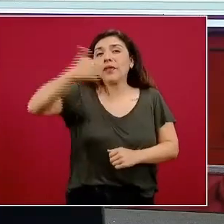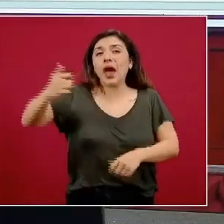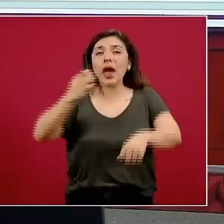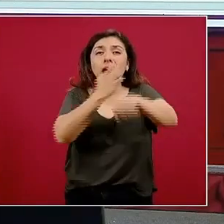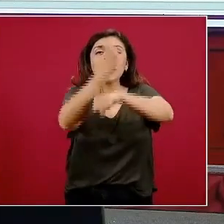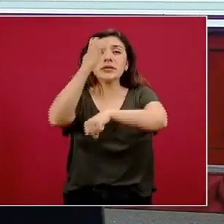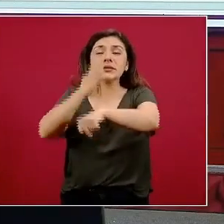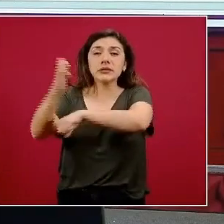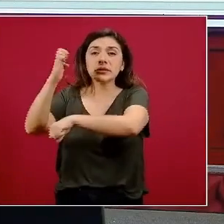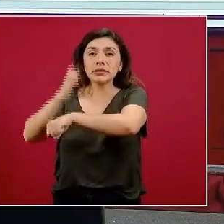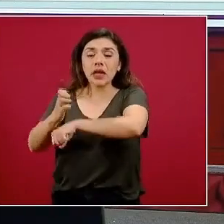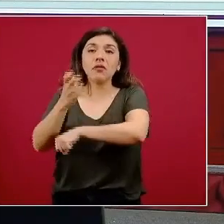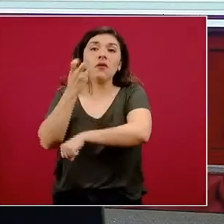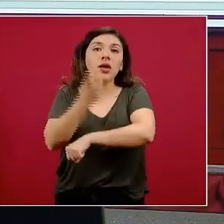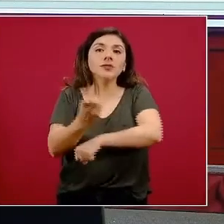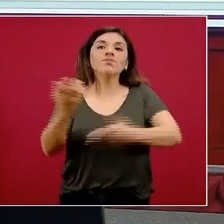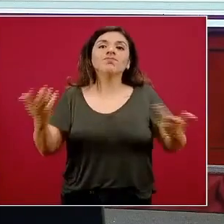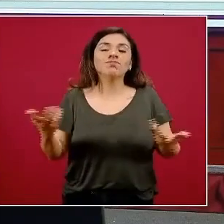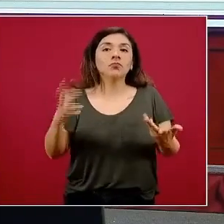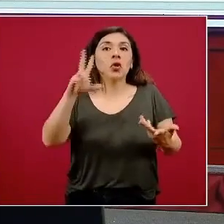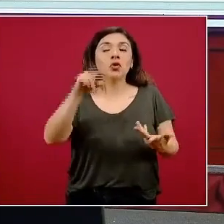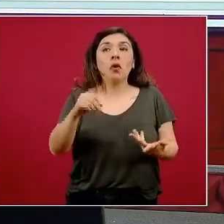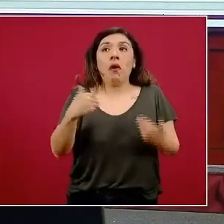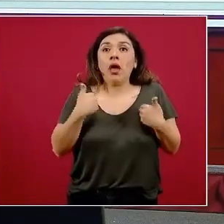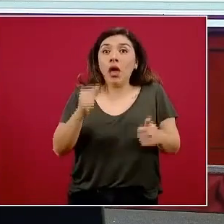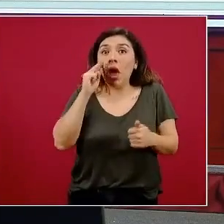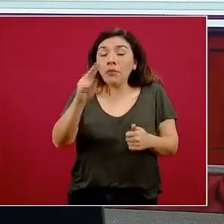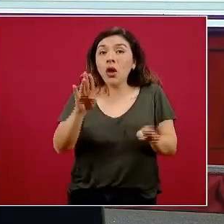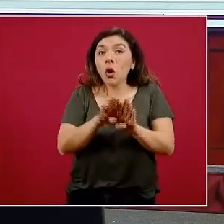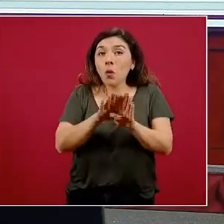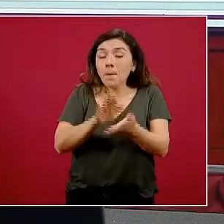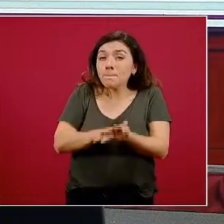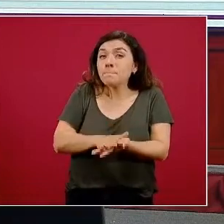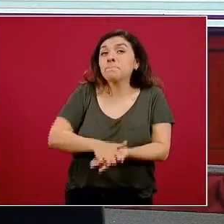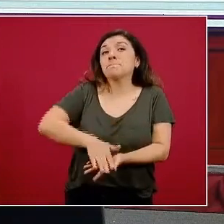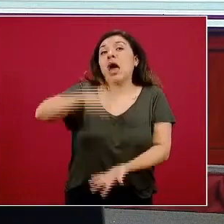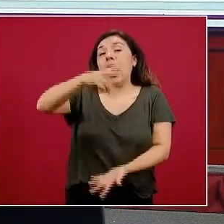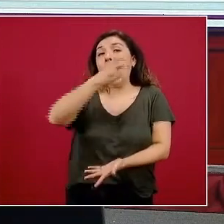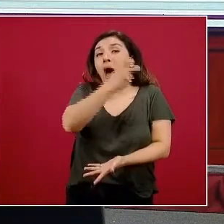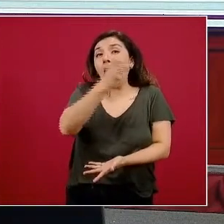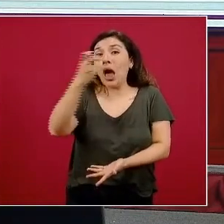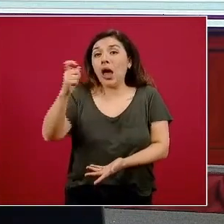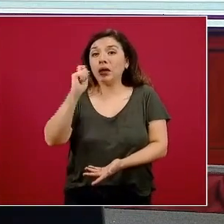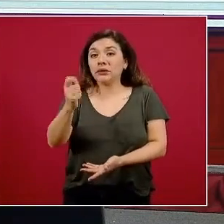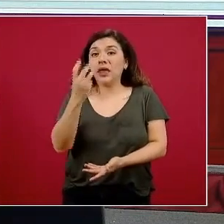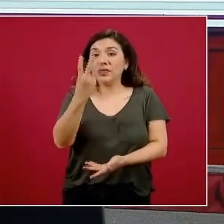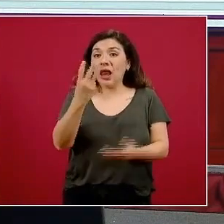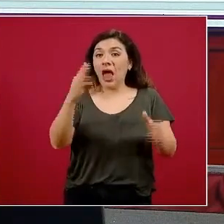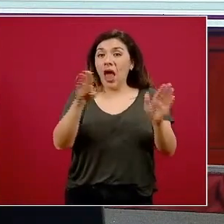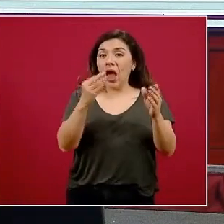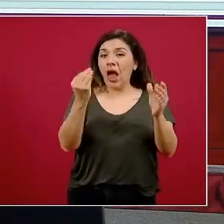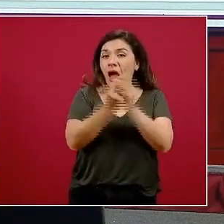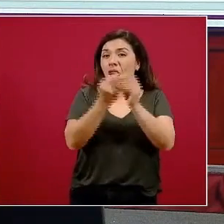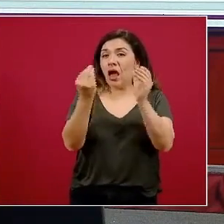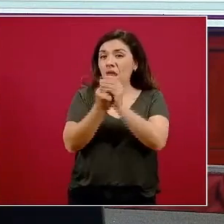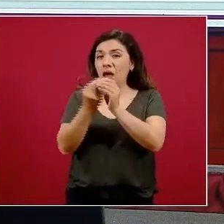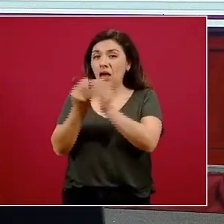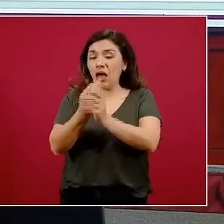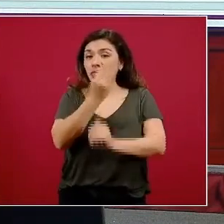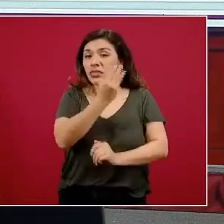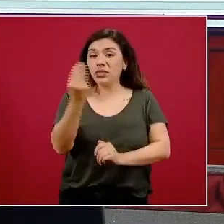federativas, y de ahí que no llamaría tanto la atención que la mayoría de estos 3 tipos de